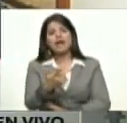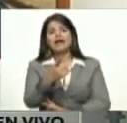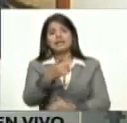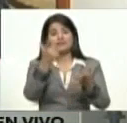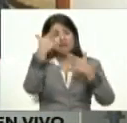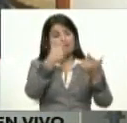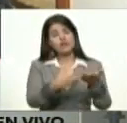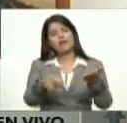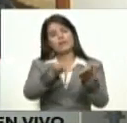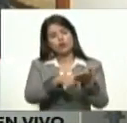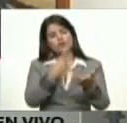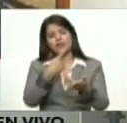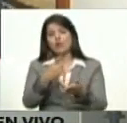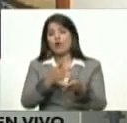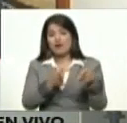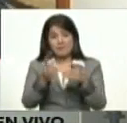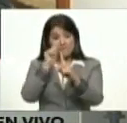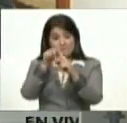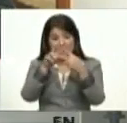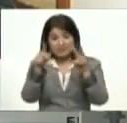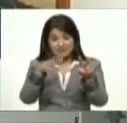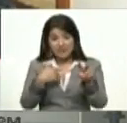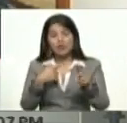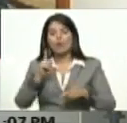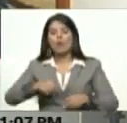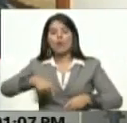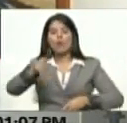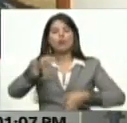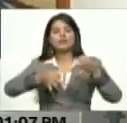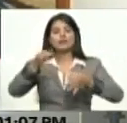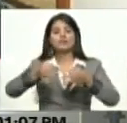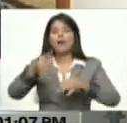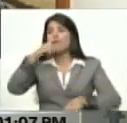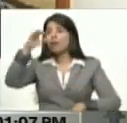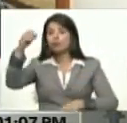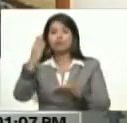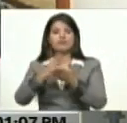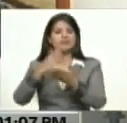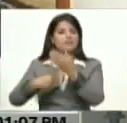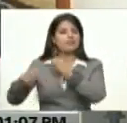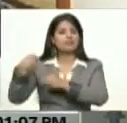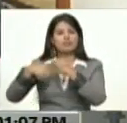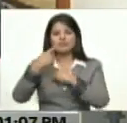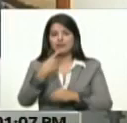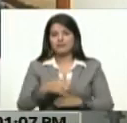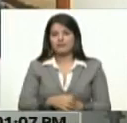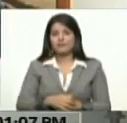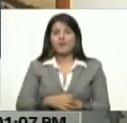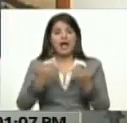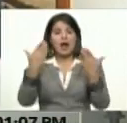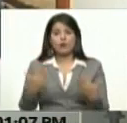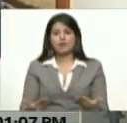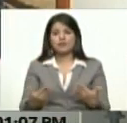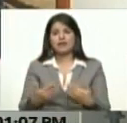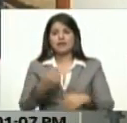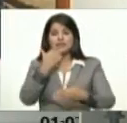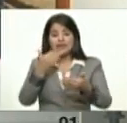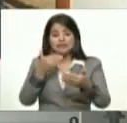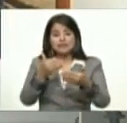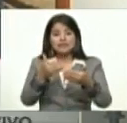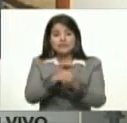repitió el comandante Chávez. Así nos lo repite el presidente Nicolás Maduro permanentemente. Estamos, queridos compañeros, a muy pocas